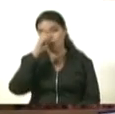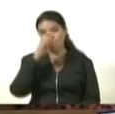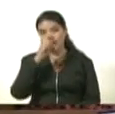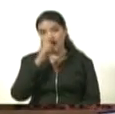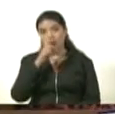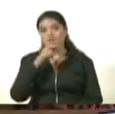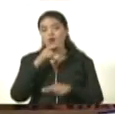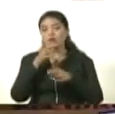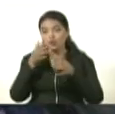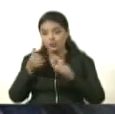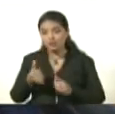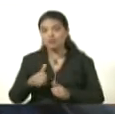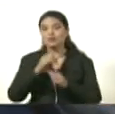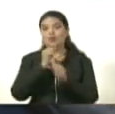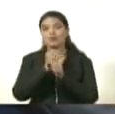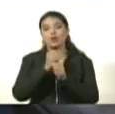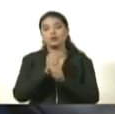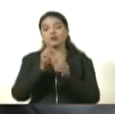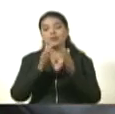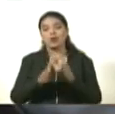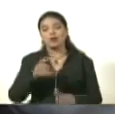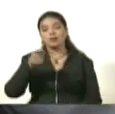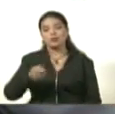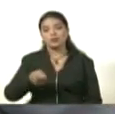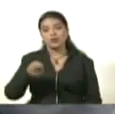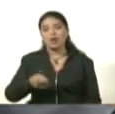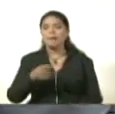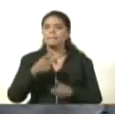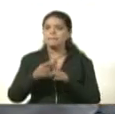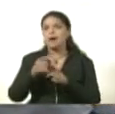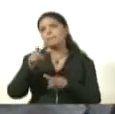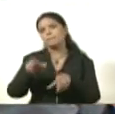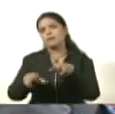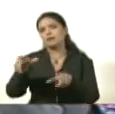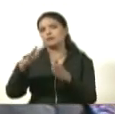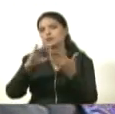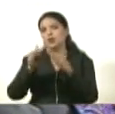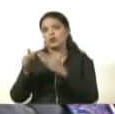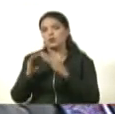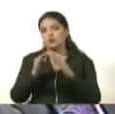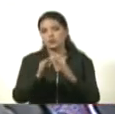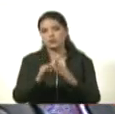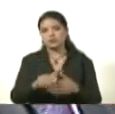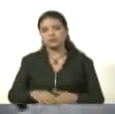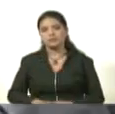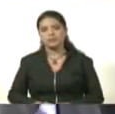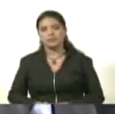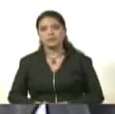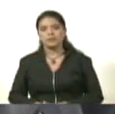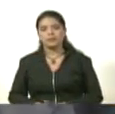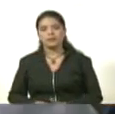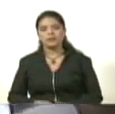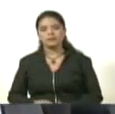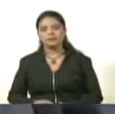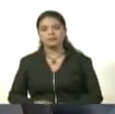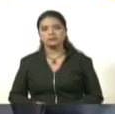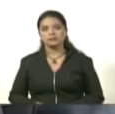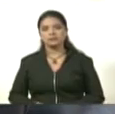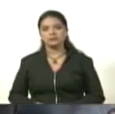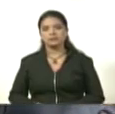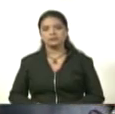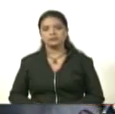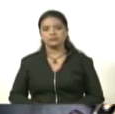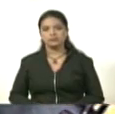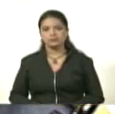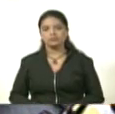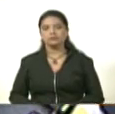los niños de los trabajadores del Tribunal Supremo de Justicia y, por supuesto, una cuota de